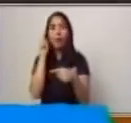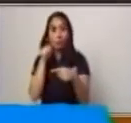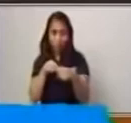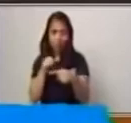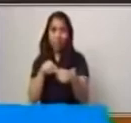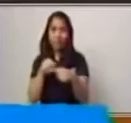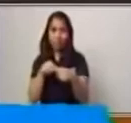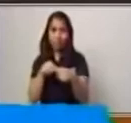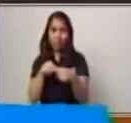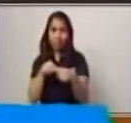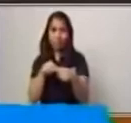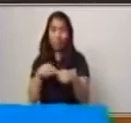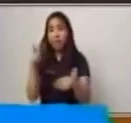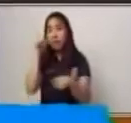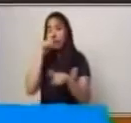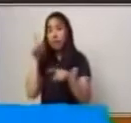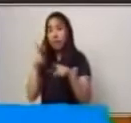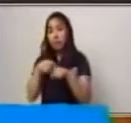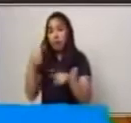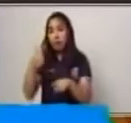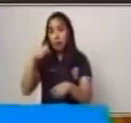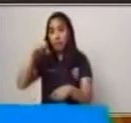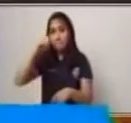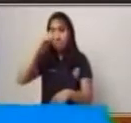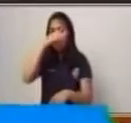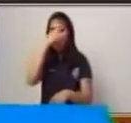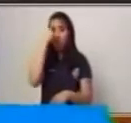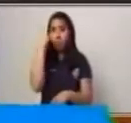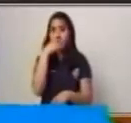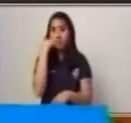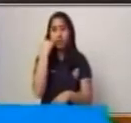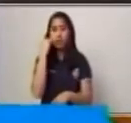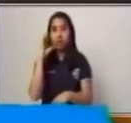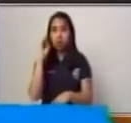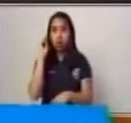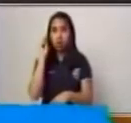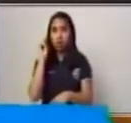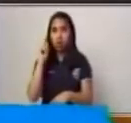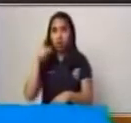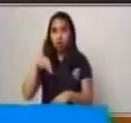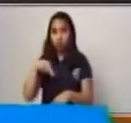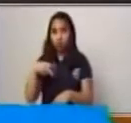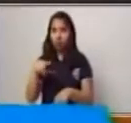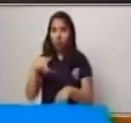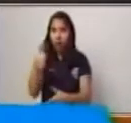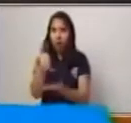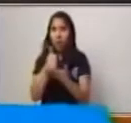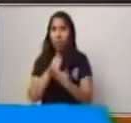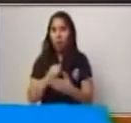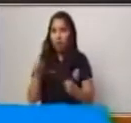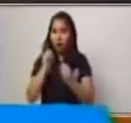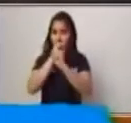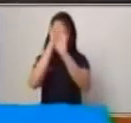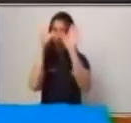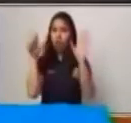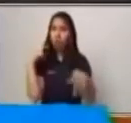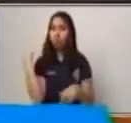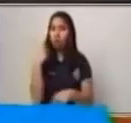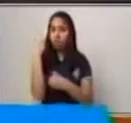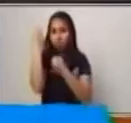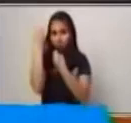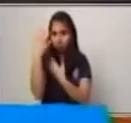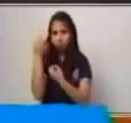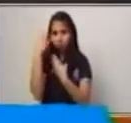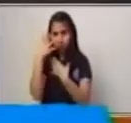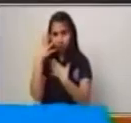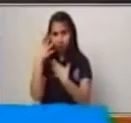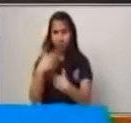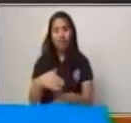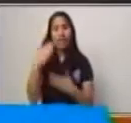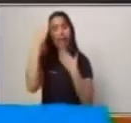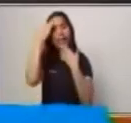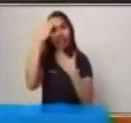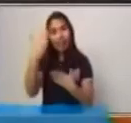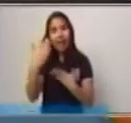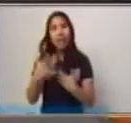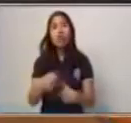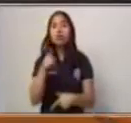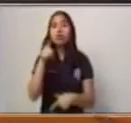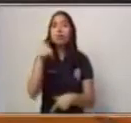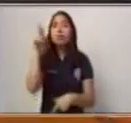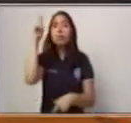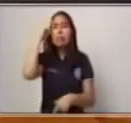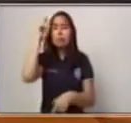hablando. Muchas gracias por tu atención. Recuerda que debes quedarte en casa, seguir las